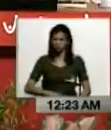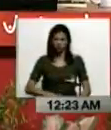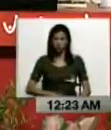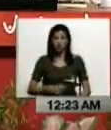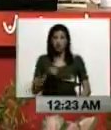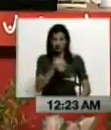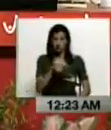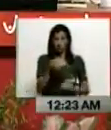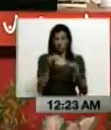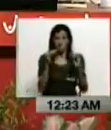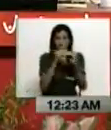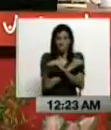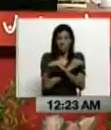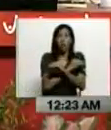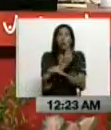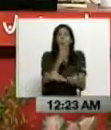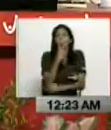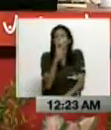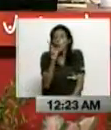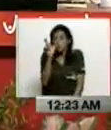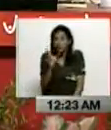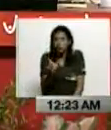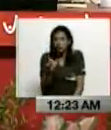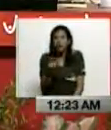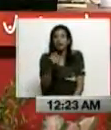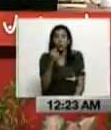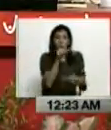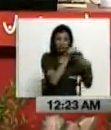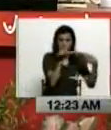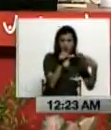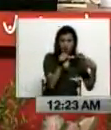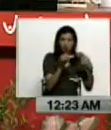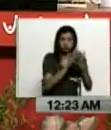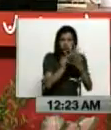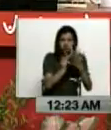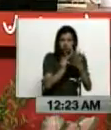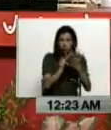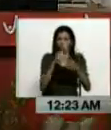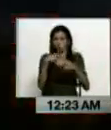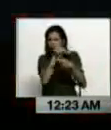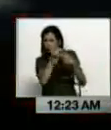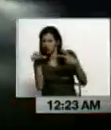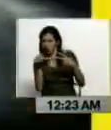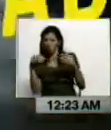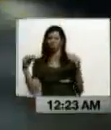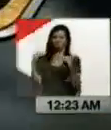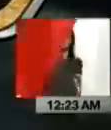escuchen sus contradicciones de una misma persona en dos semanas en una semana dale ahí para que tú